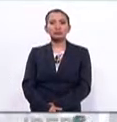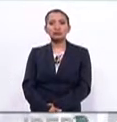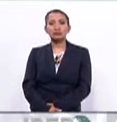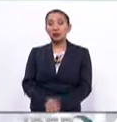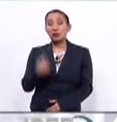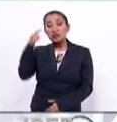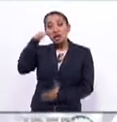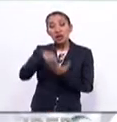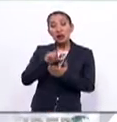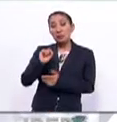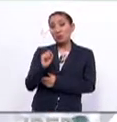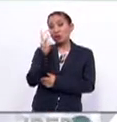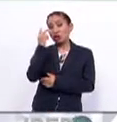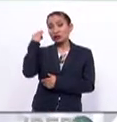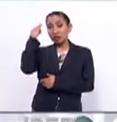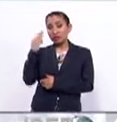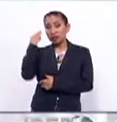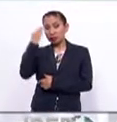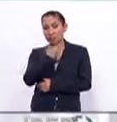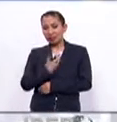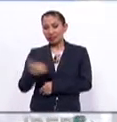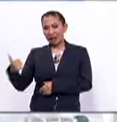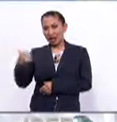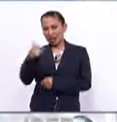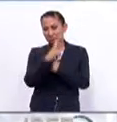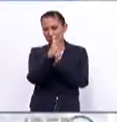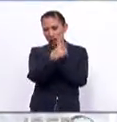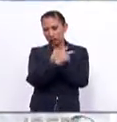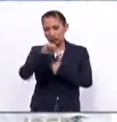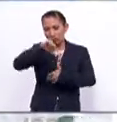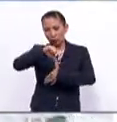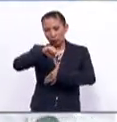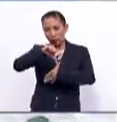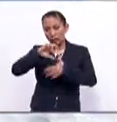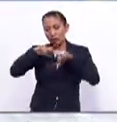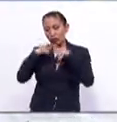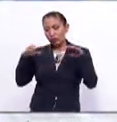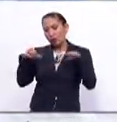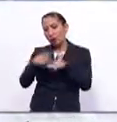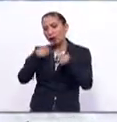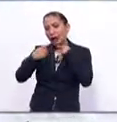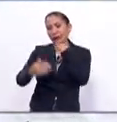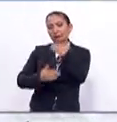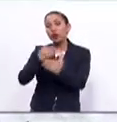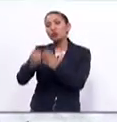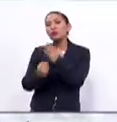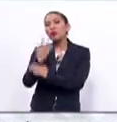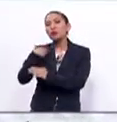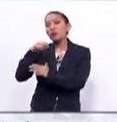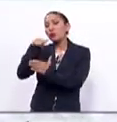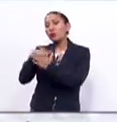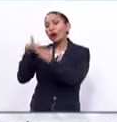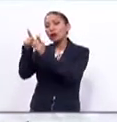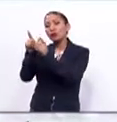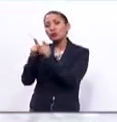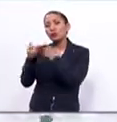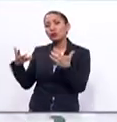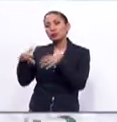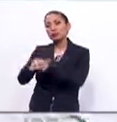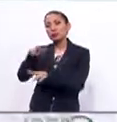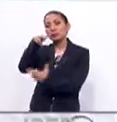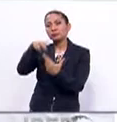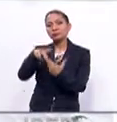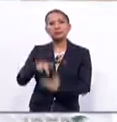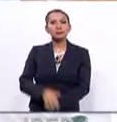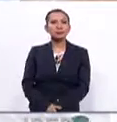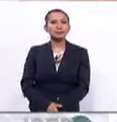Se espera que el próximo 22 de marzo los presidentes de los países sudamericanos se reúnan para avanzar en una nueva plataforma de integración regional.